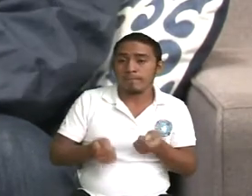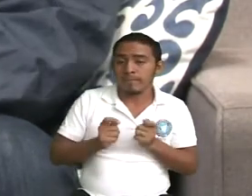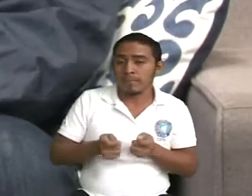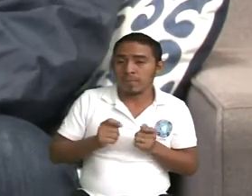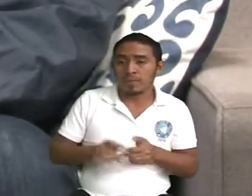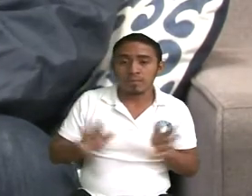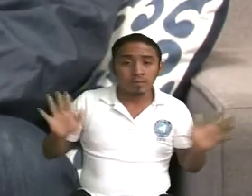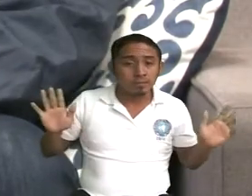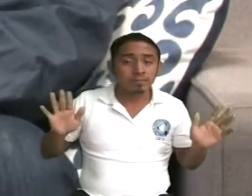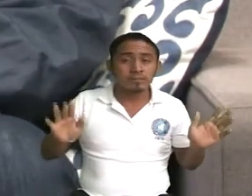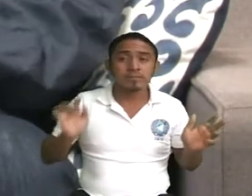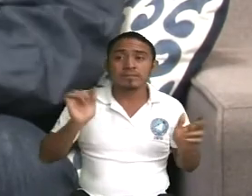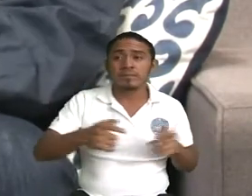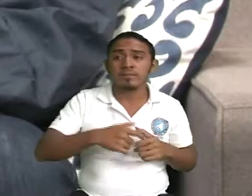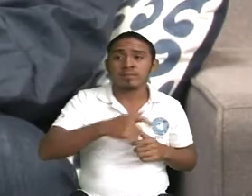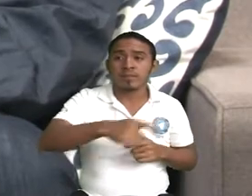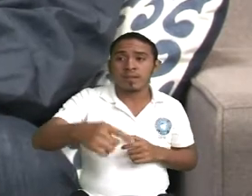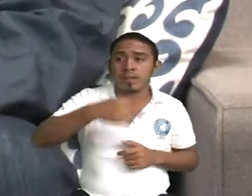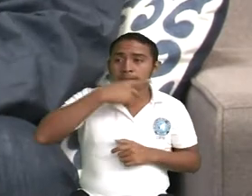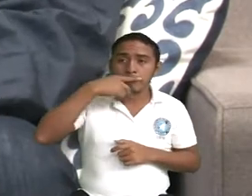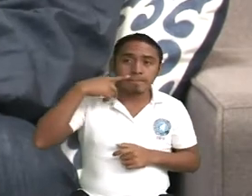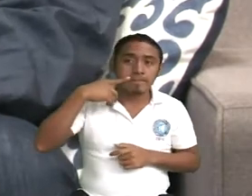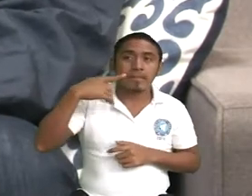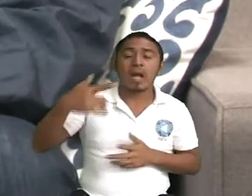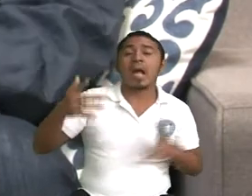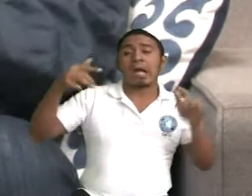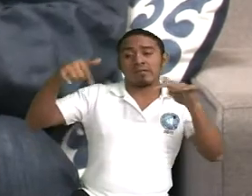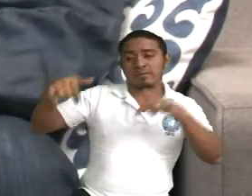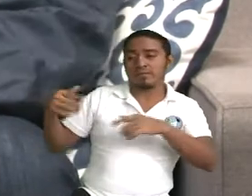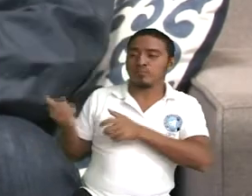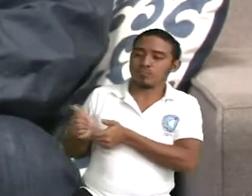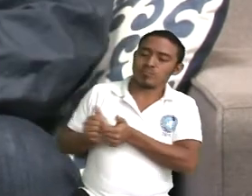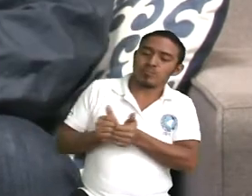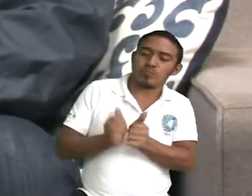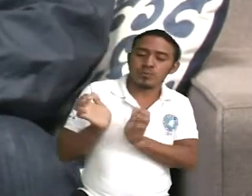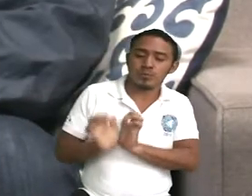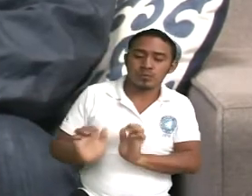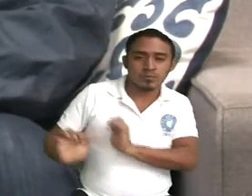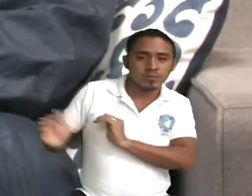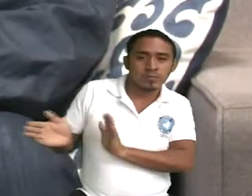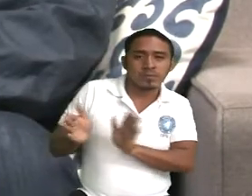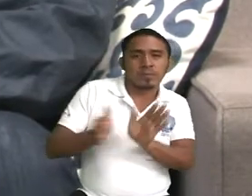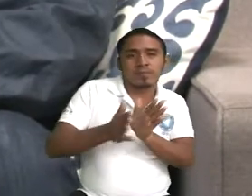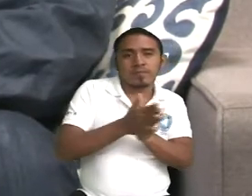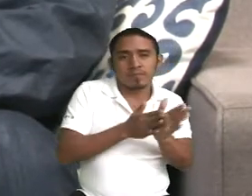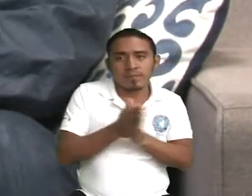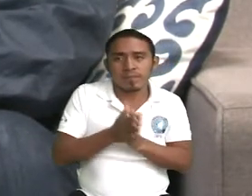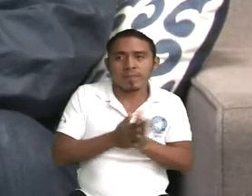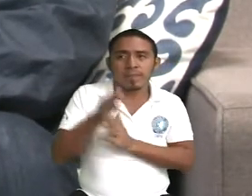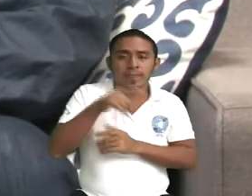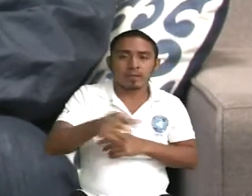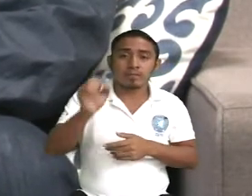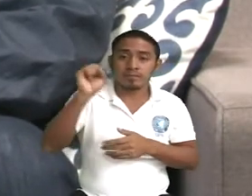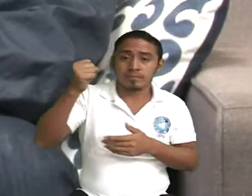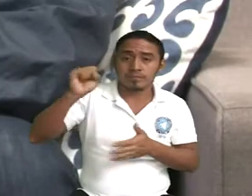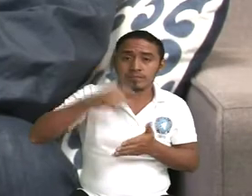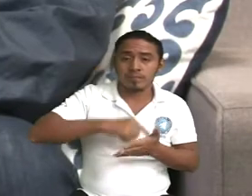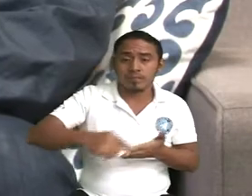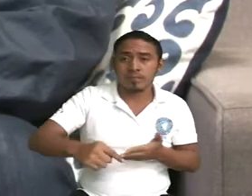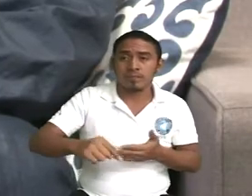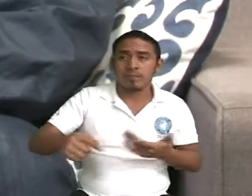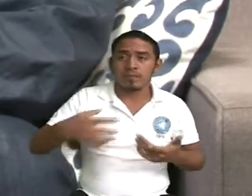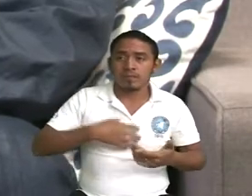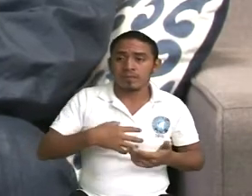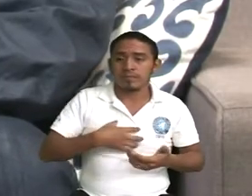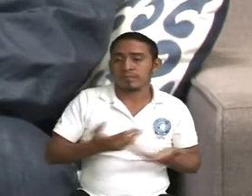invitación hecha. Era para que los padres ahora de familia también lleven a los niños a disfrutar de esta semana de los